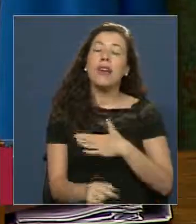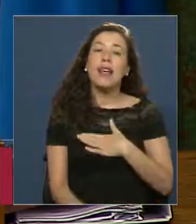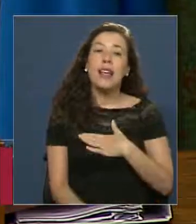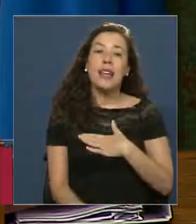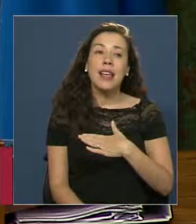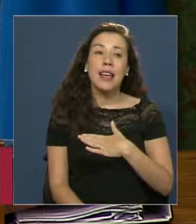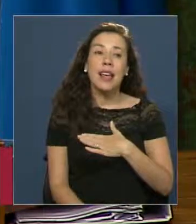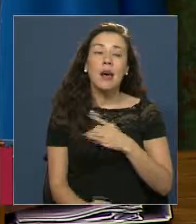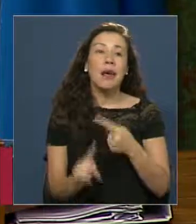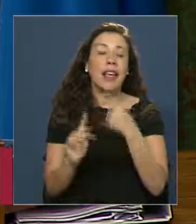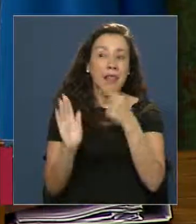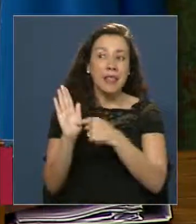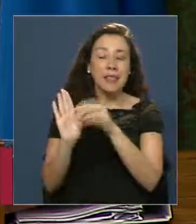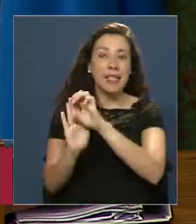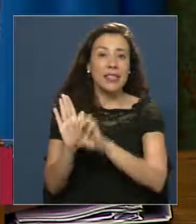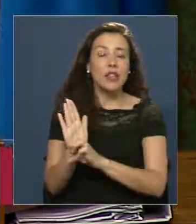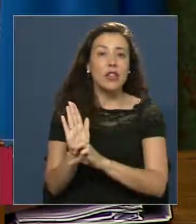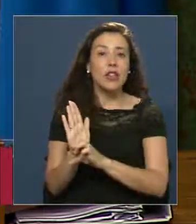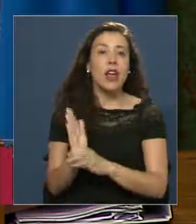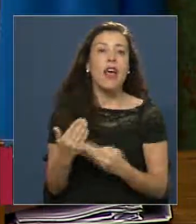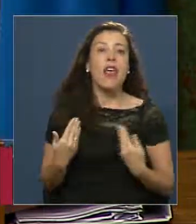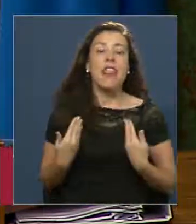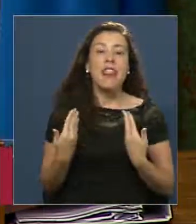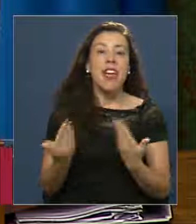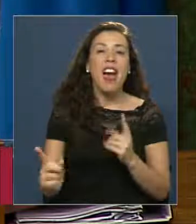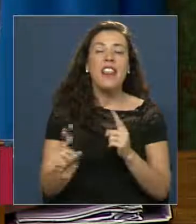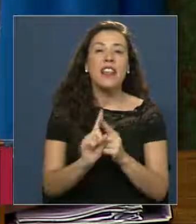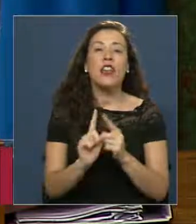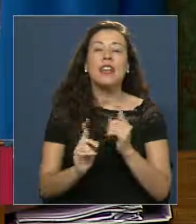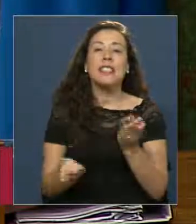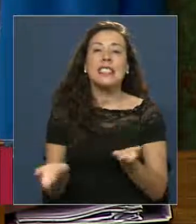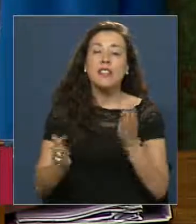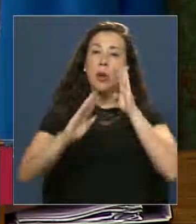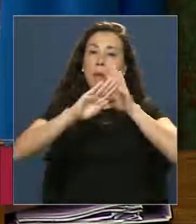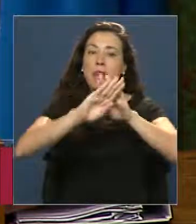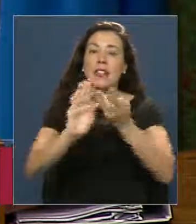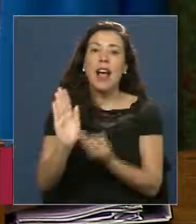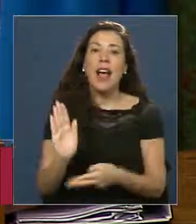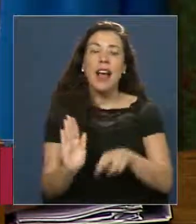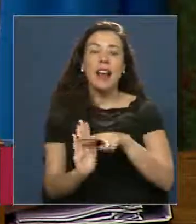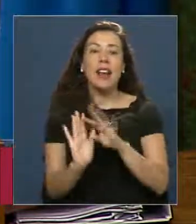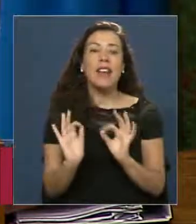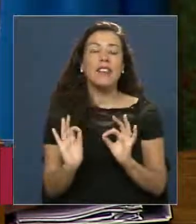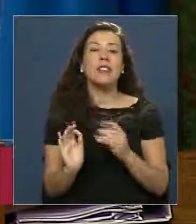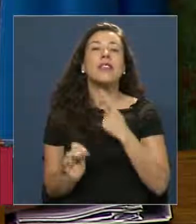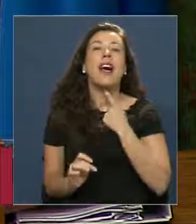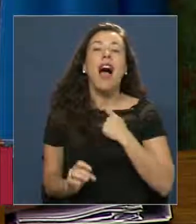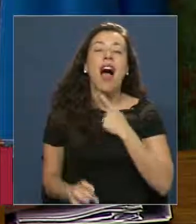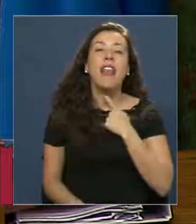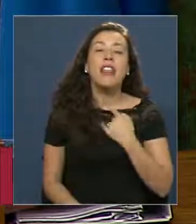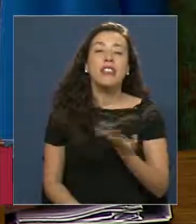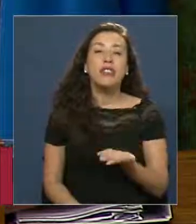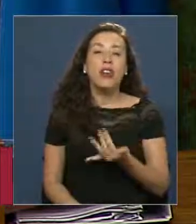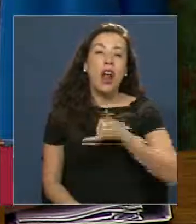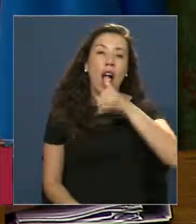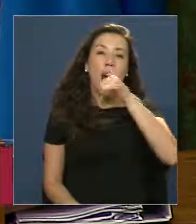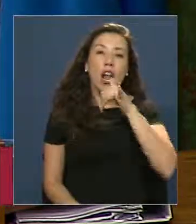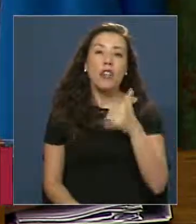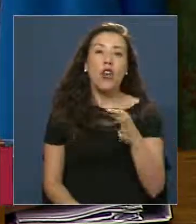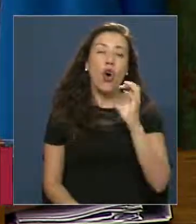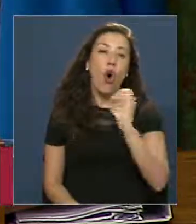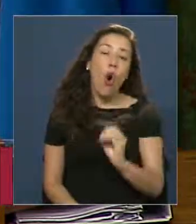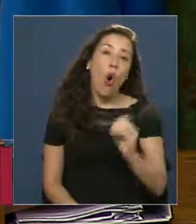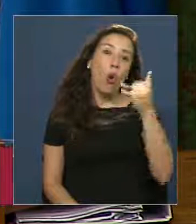según sus estatutos, la provisión directa de servicios de prevención o rehabilitación de adicciones de alcohol